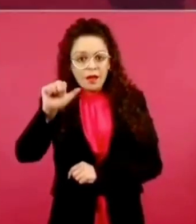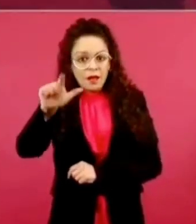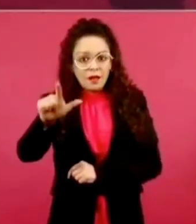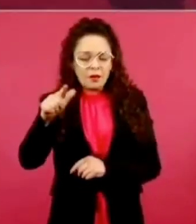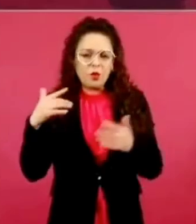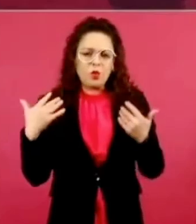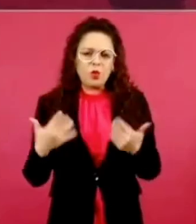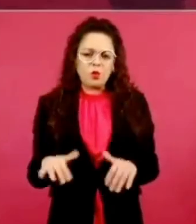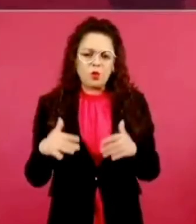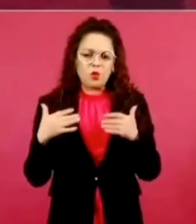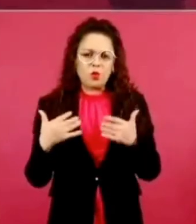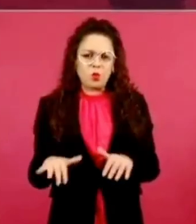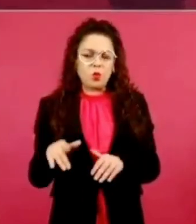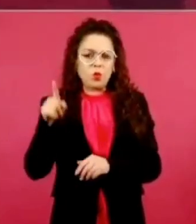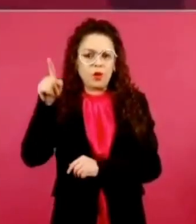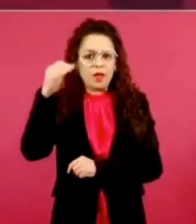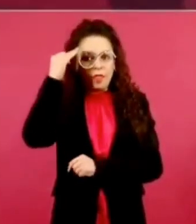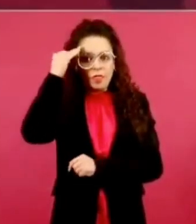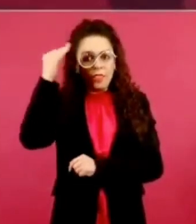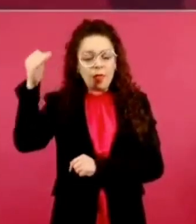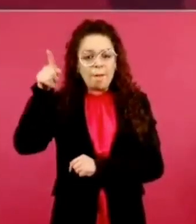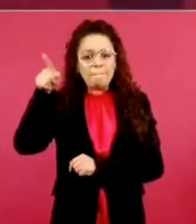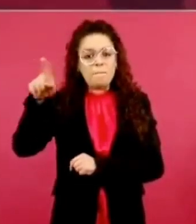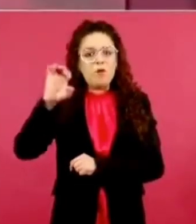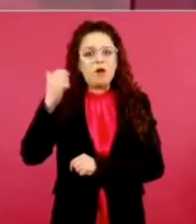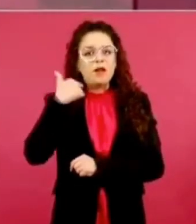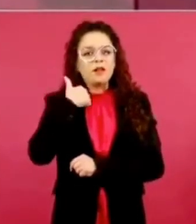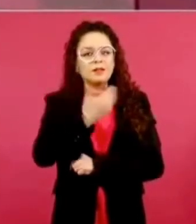durante el gobierno de Salinas,